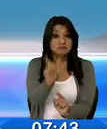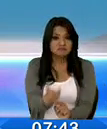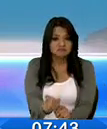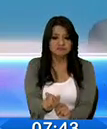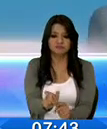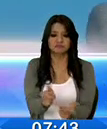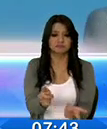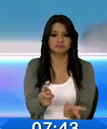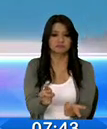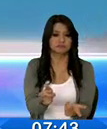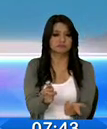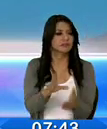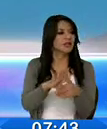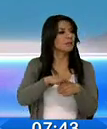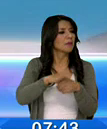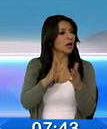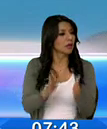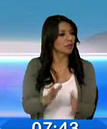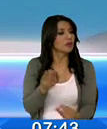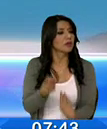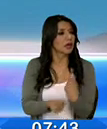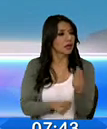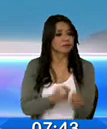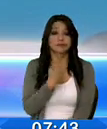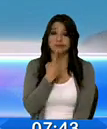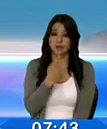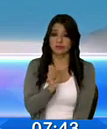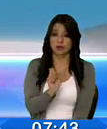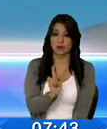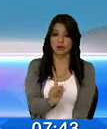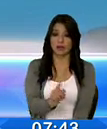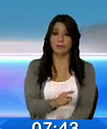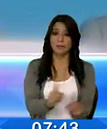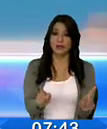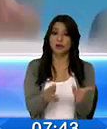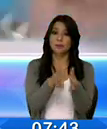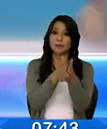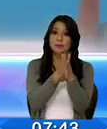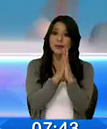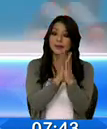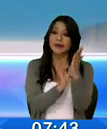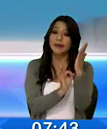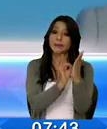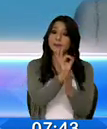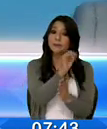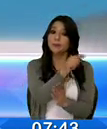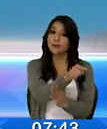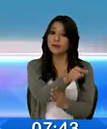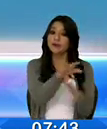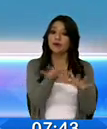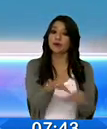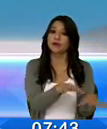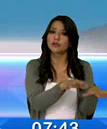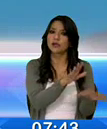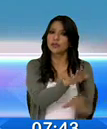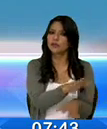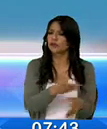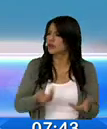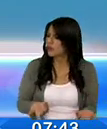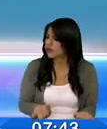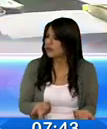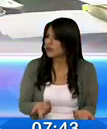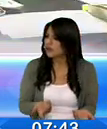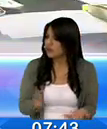el pseudo embajador este le dice: no, pero es que ustedes tienen que pedir la aprobación de la coordinadora. Pero aquí tenemos